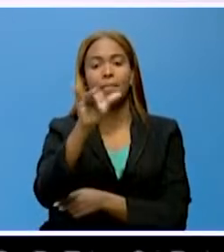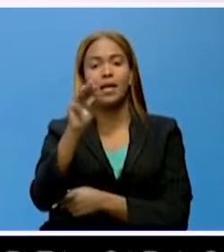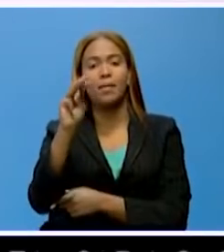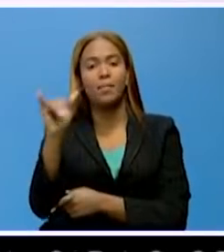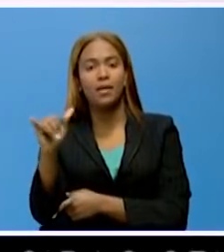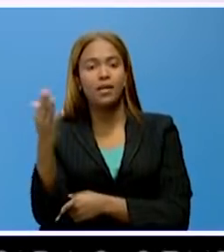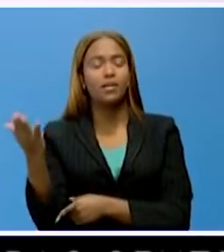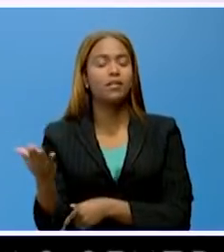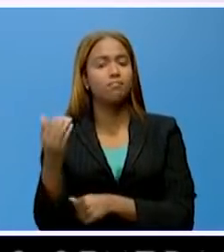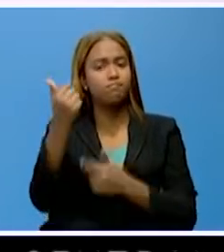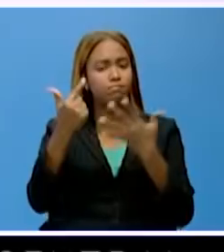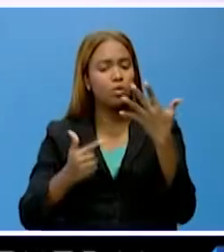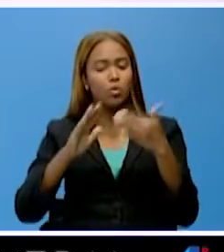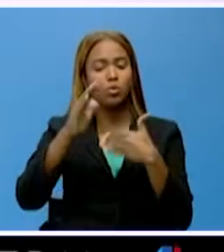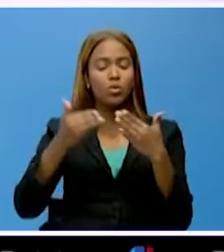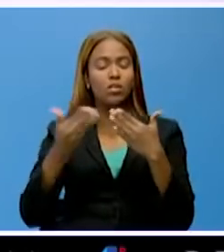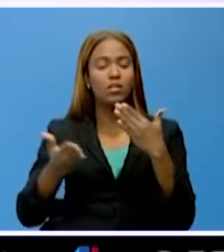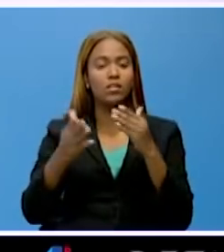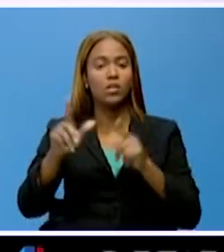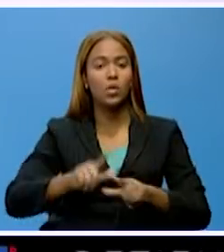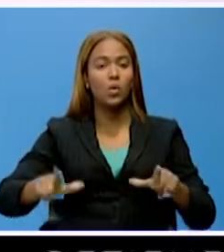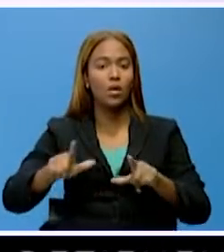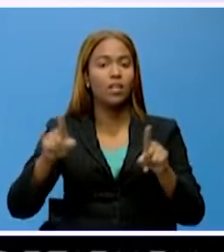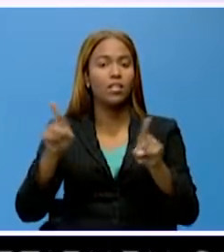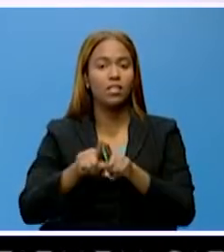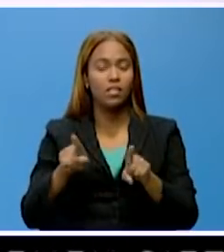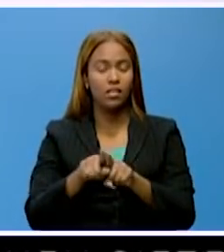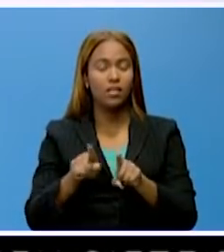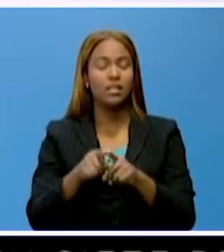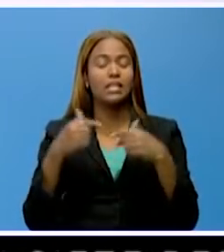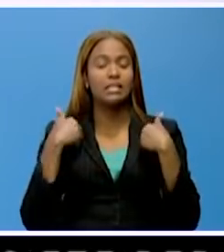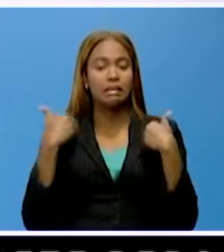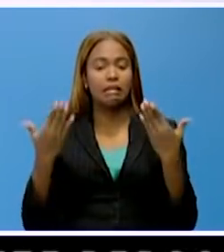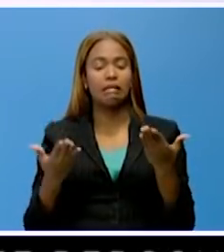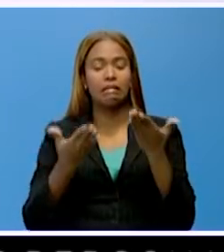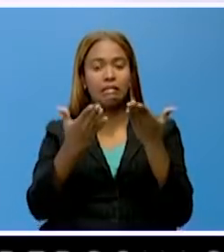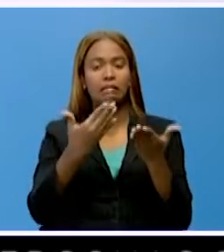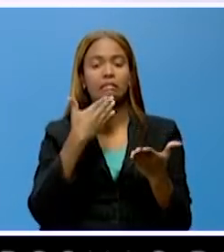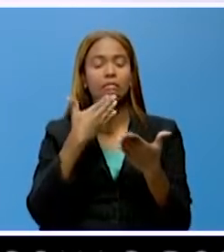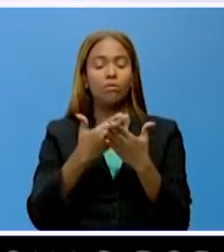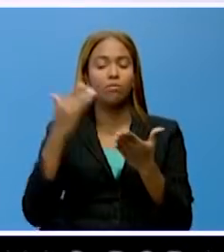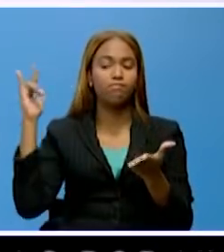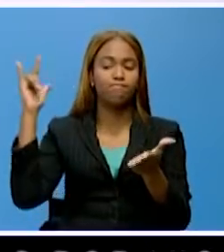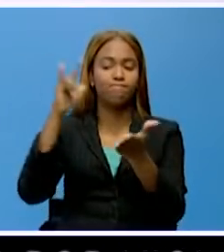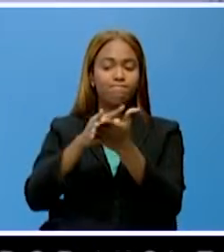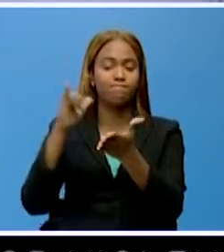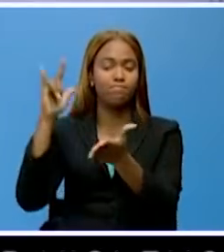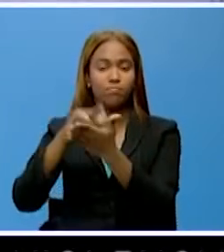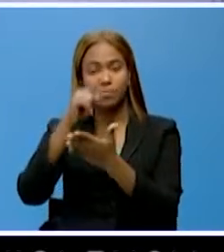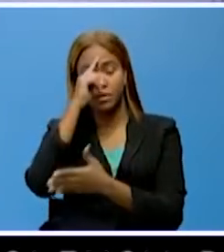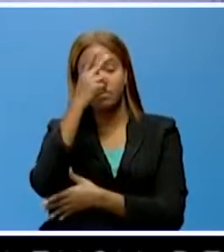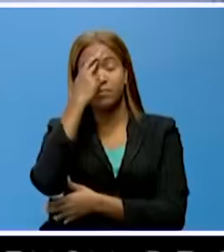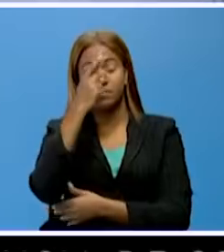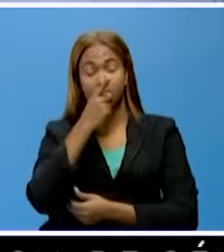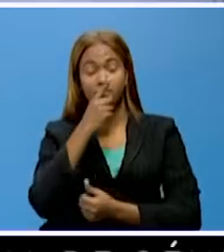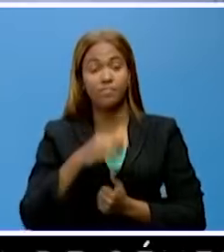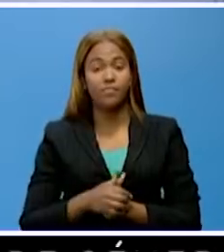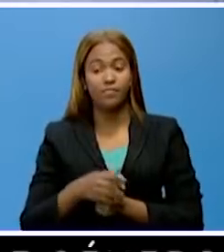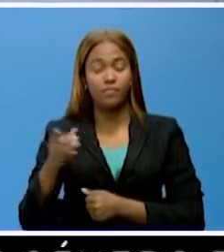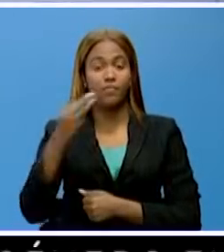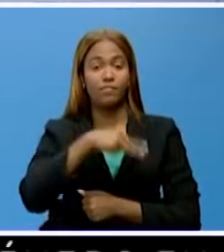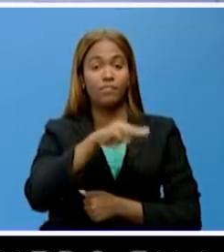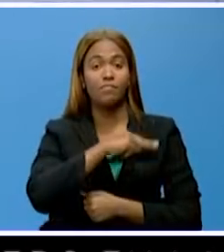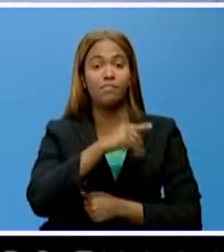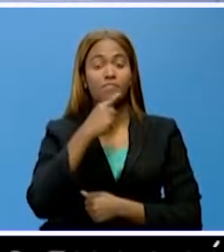Fort Lauderdale. Toda esta parte también está liderando la llegada de vuelos a República Dominicana. El ministro de Turismo